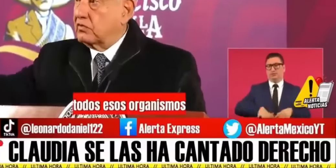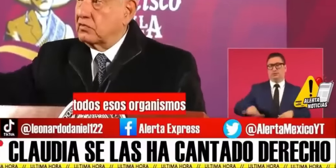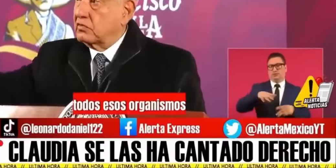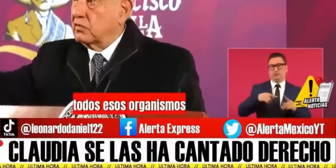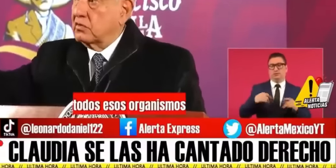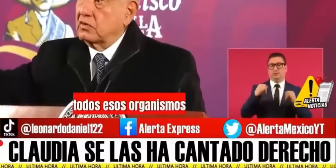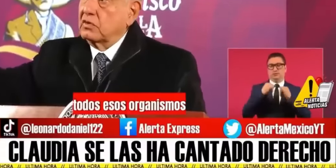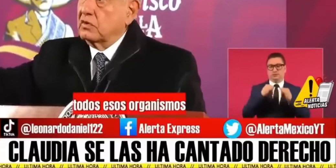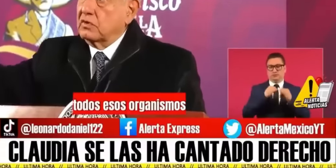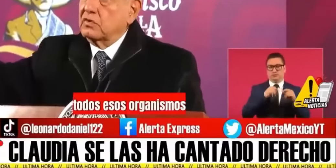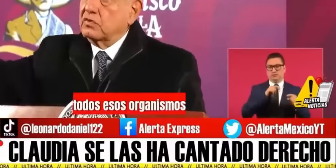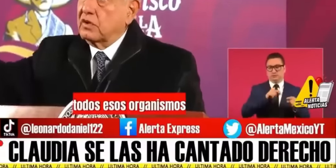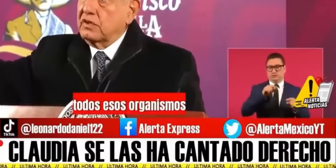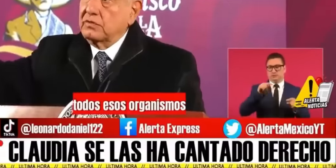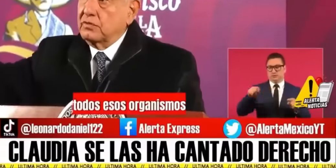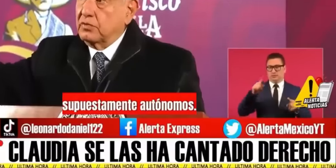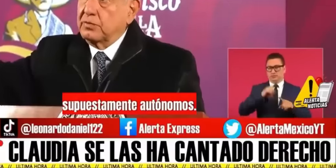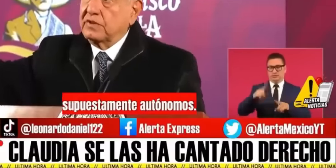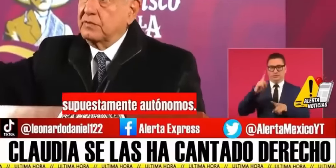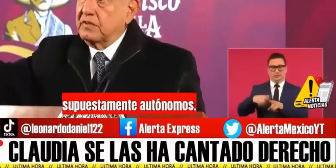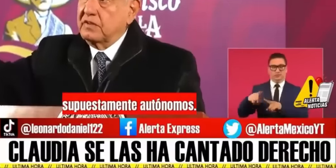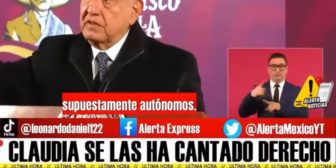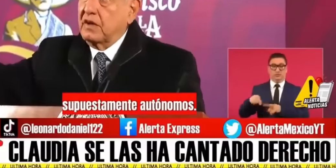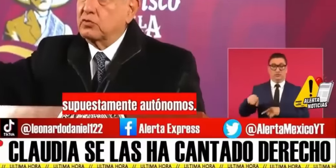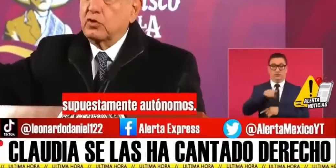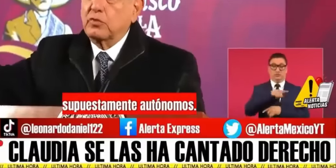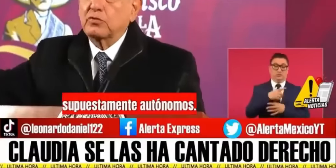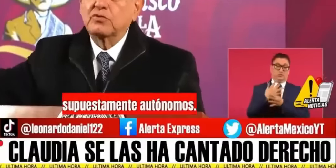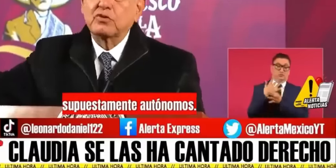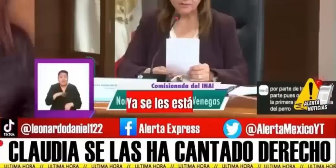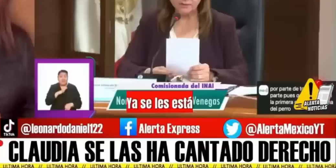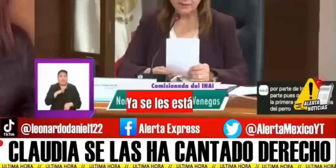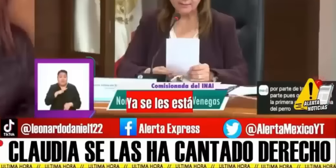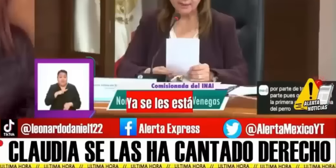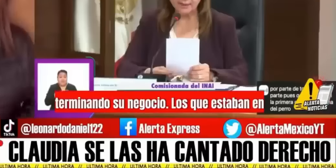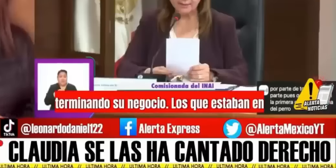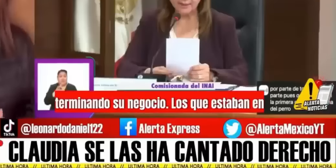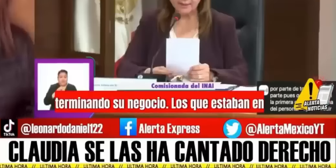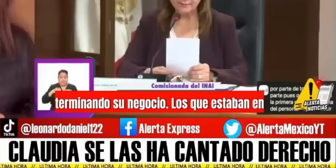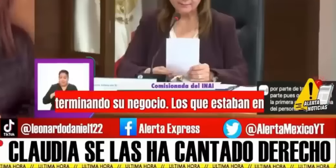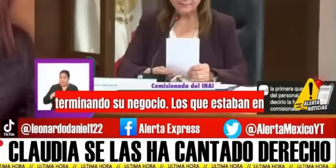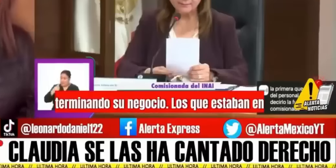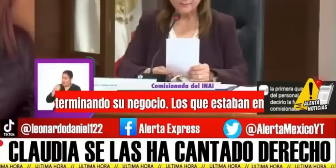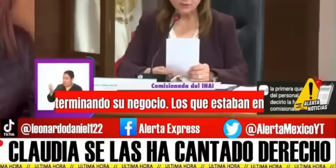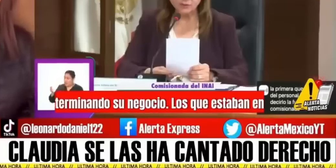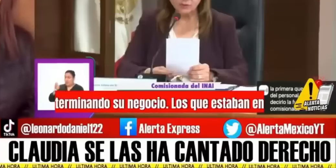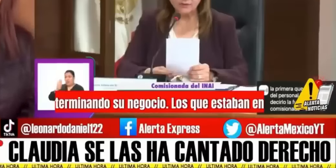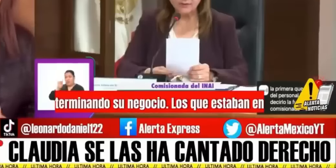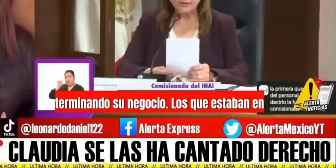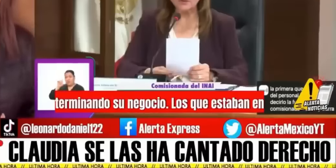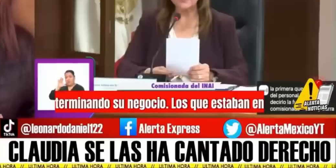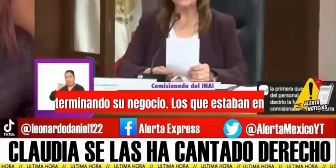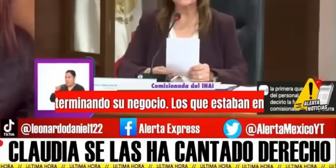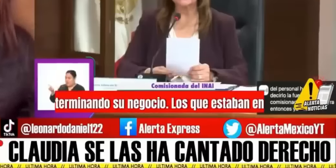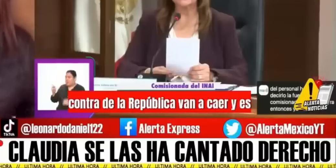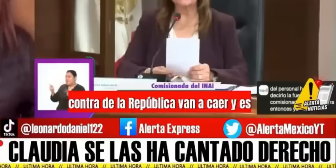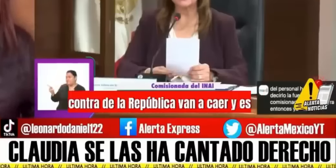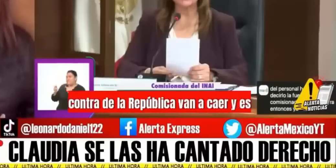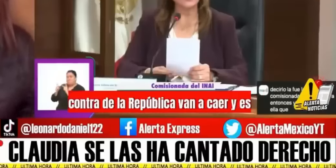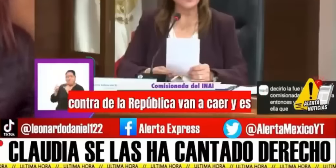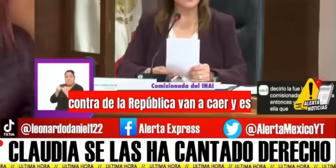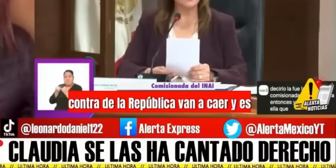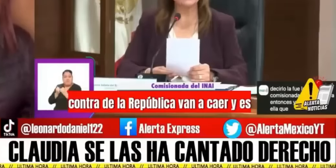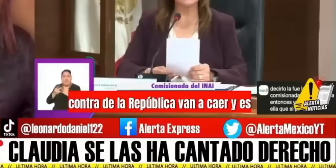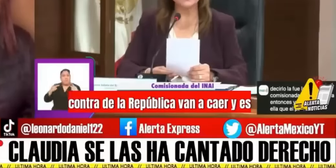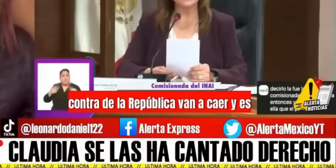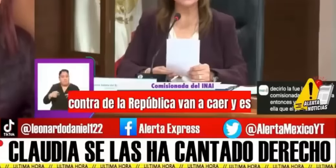todos esos organismos supuestamente autónomos. Ya se les está terminando su negocio. Los que estaban en contra